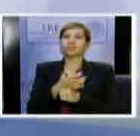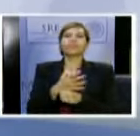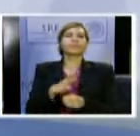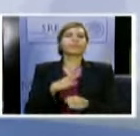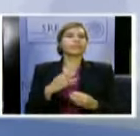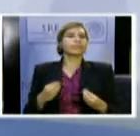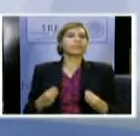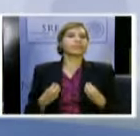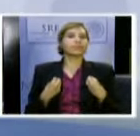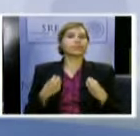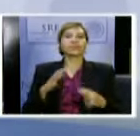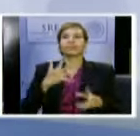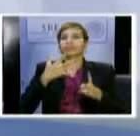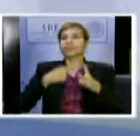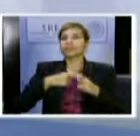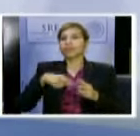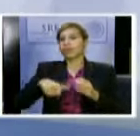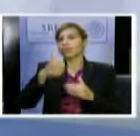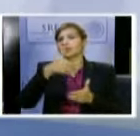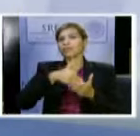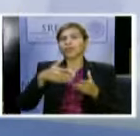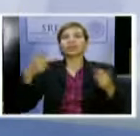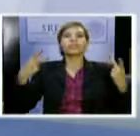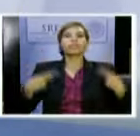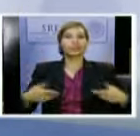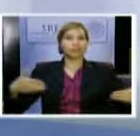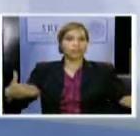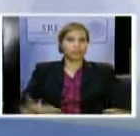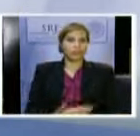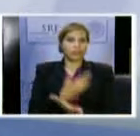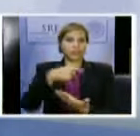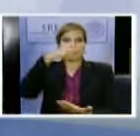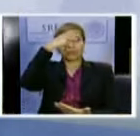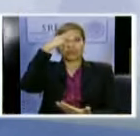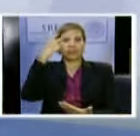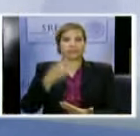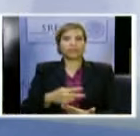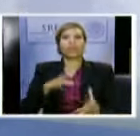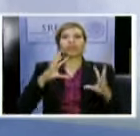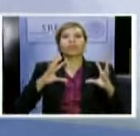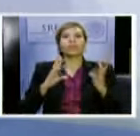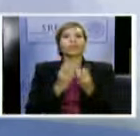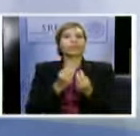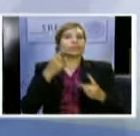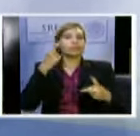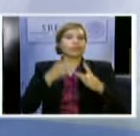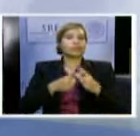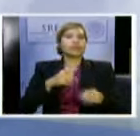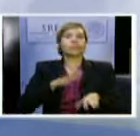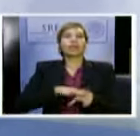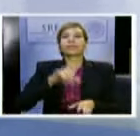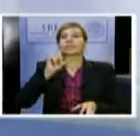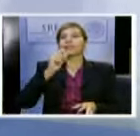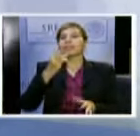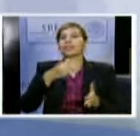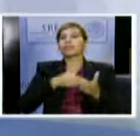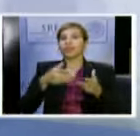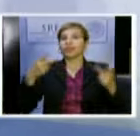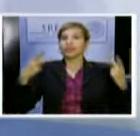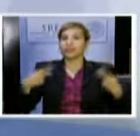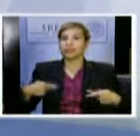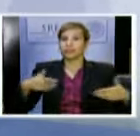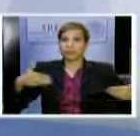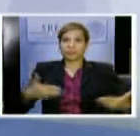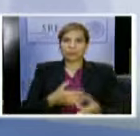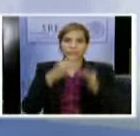radican alrededor de 11 millones de personas nacidas en México, que sumados a los más de 23 millones de personas de